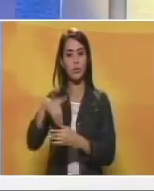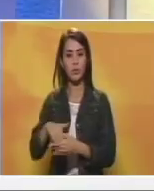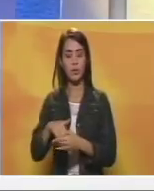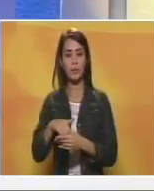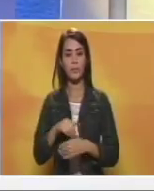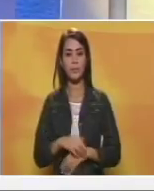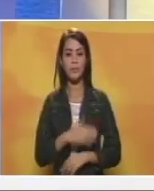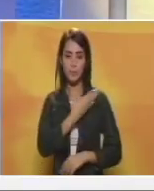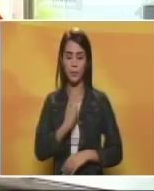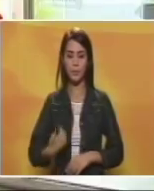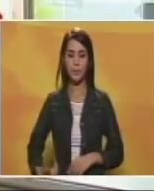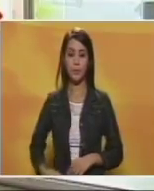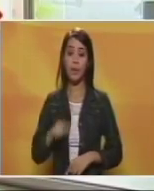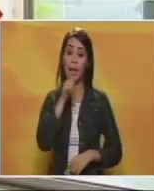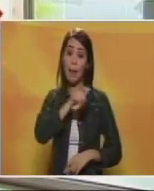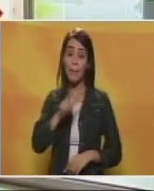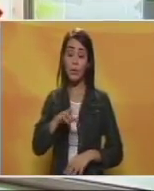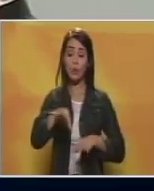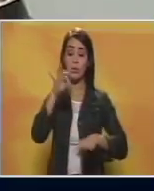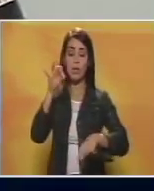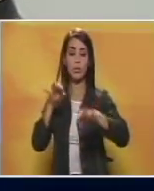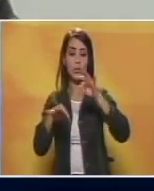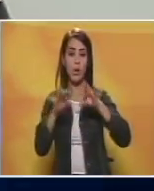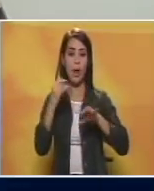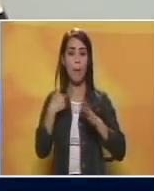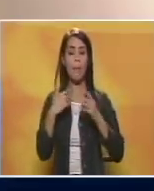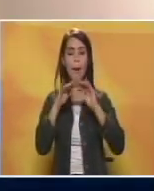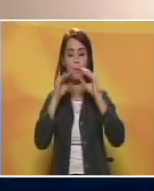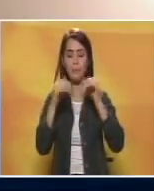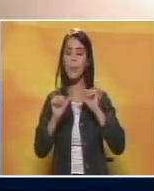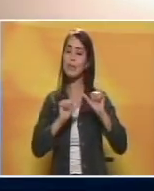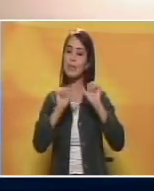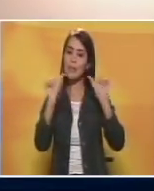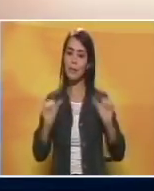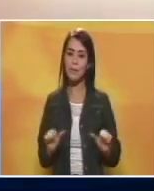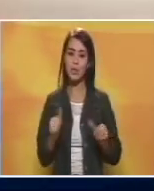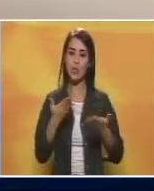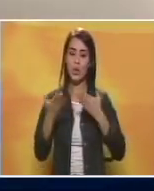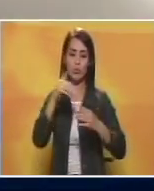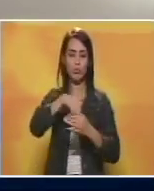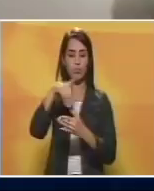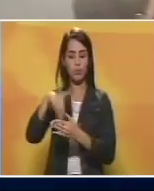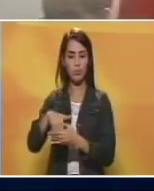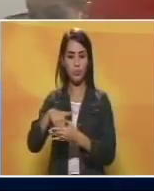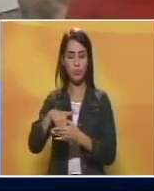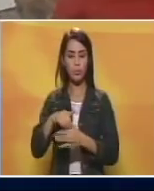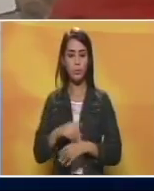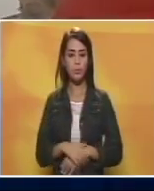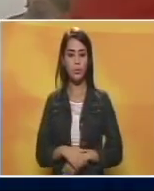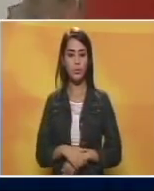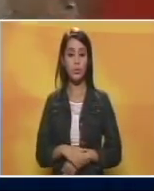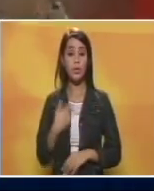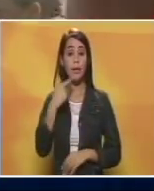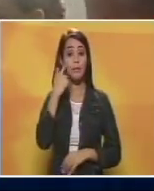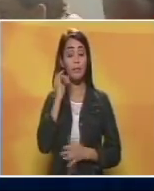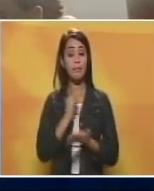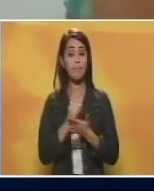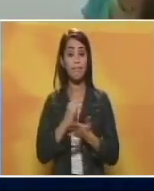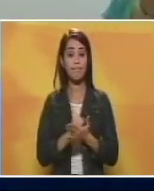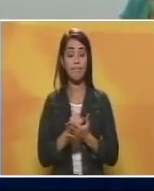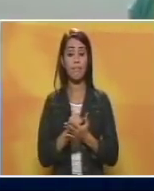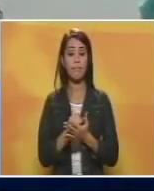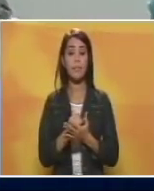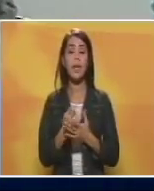comicios presidenciales. Aquellas personas seleccionadas para prestar servicio electoral en las elecciones del 20 de mayo deberán realizar el trámite